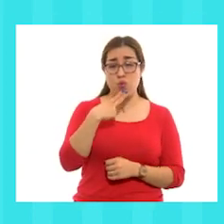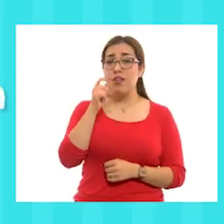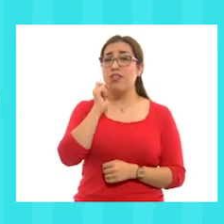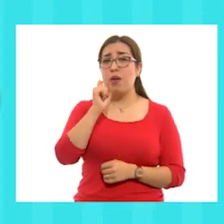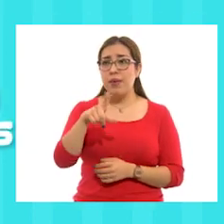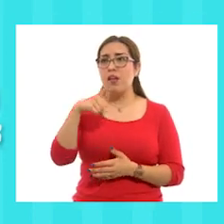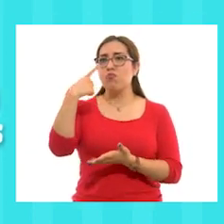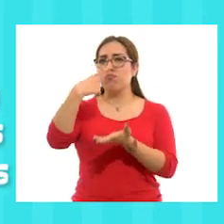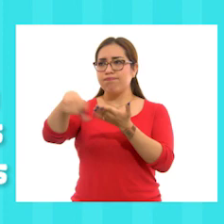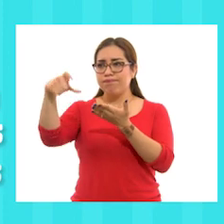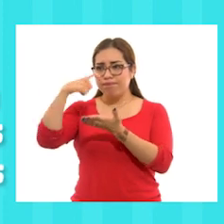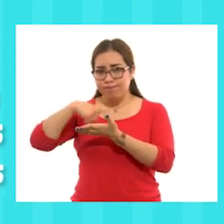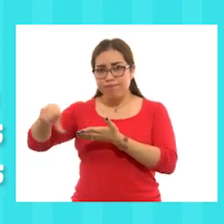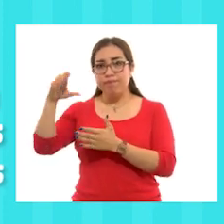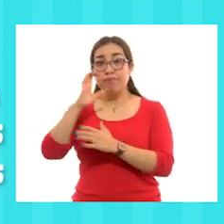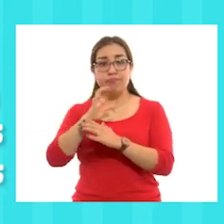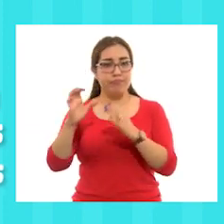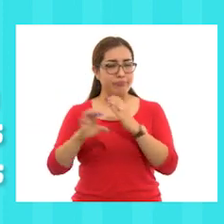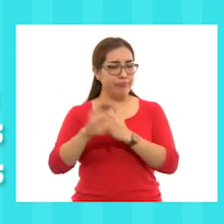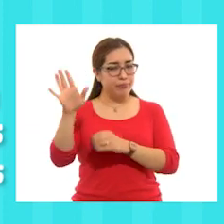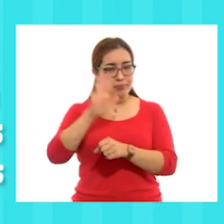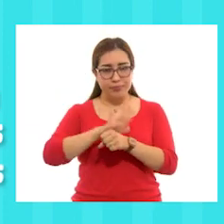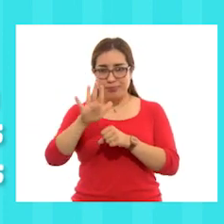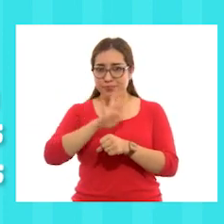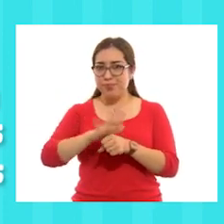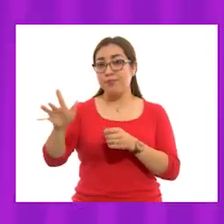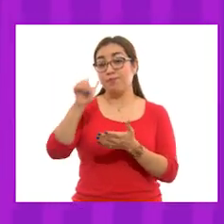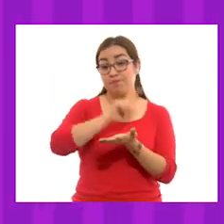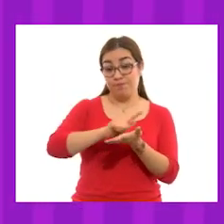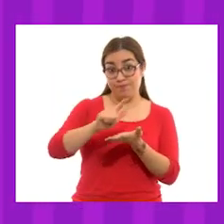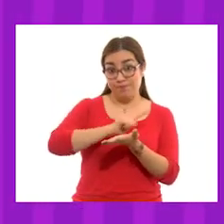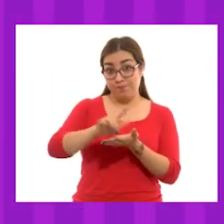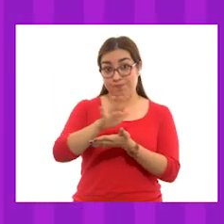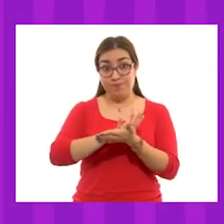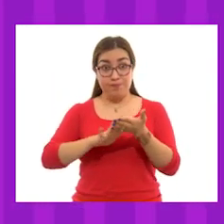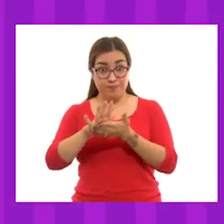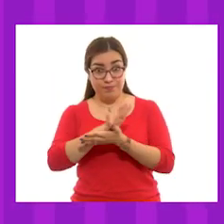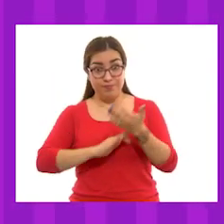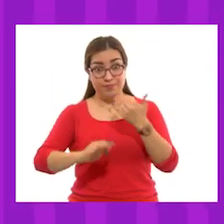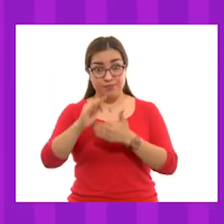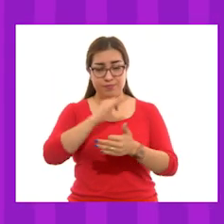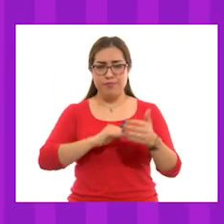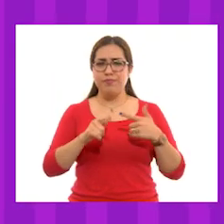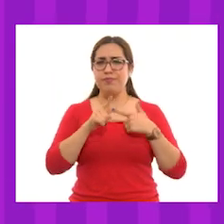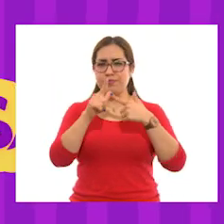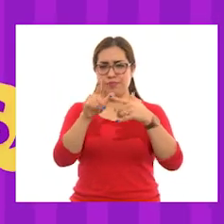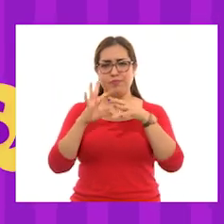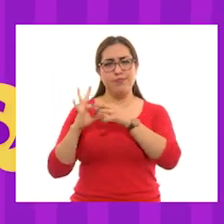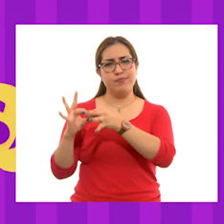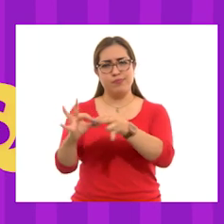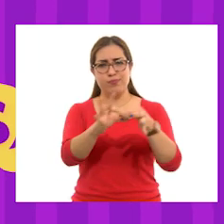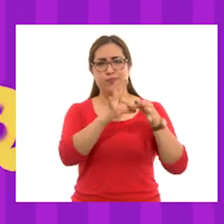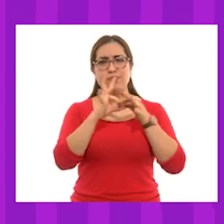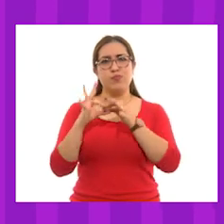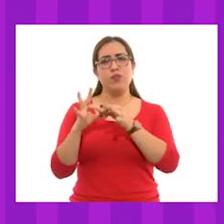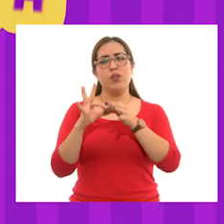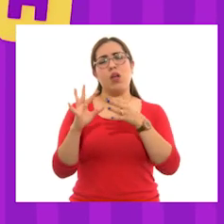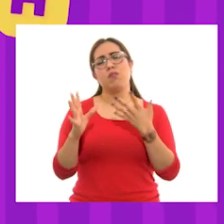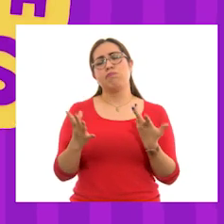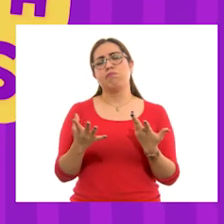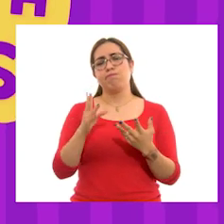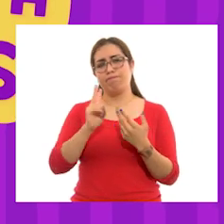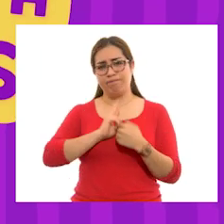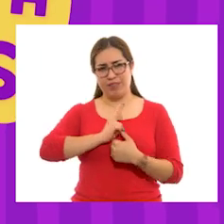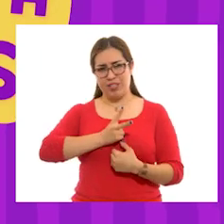las cosas que compres en la tienda o en el supermercado. Sigamos luchando juntos contra este virus cuidándonos los